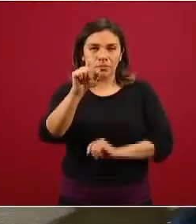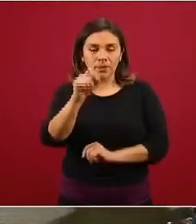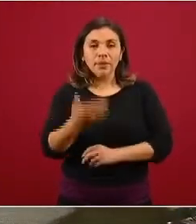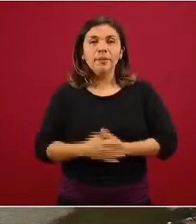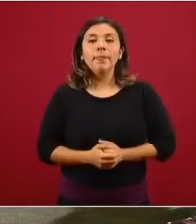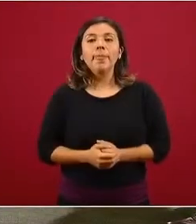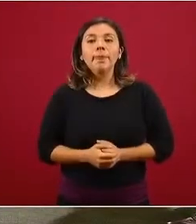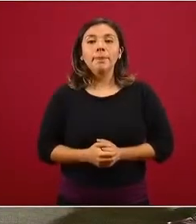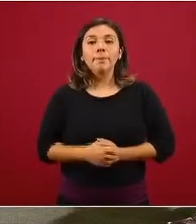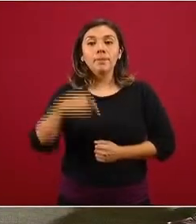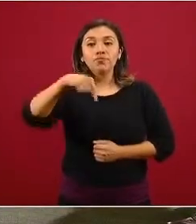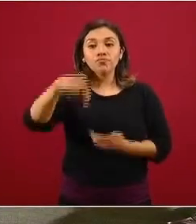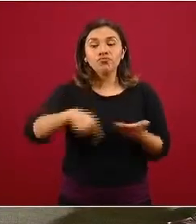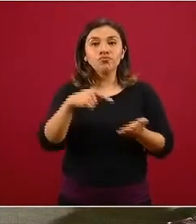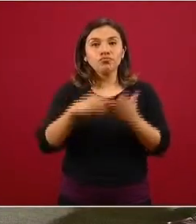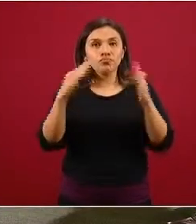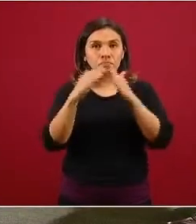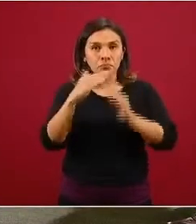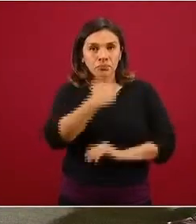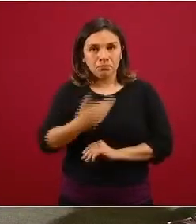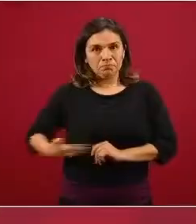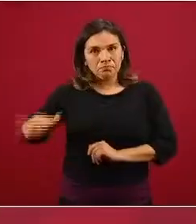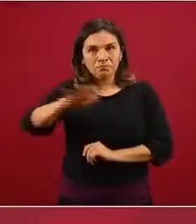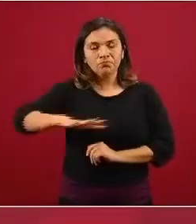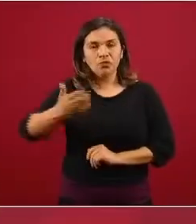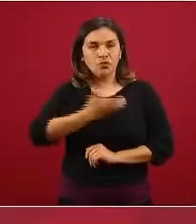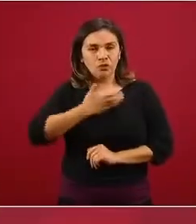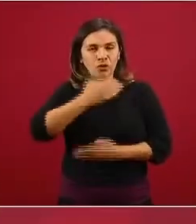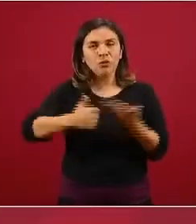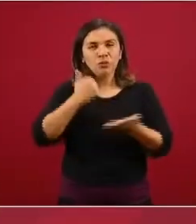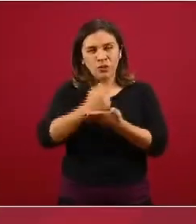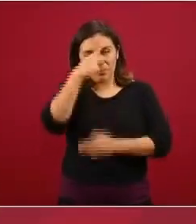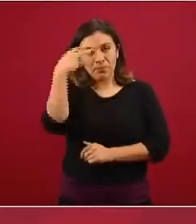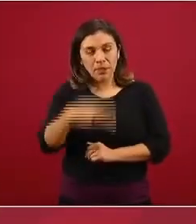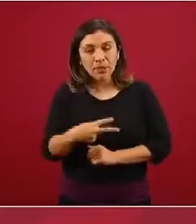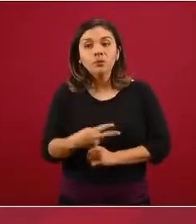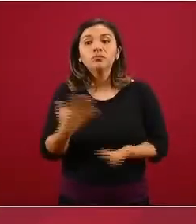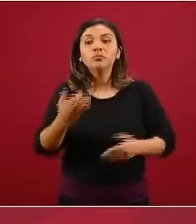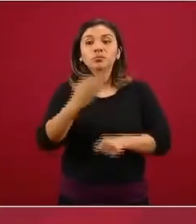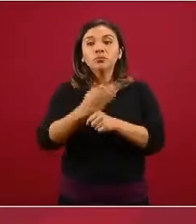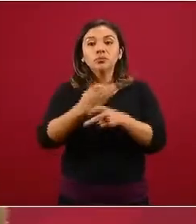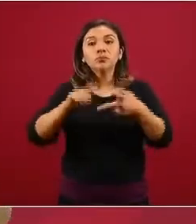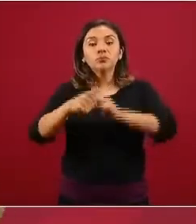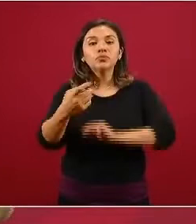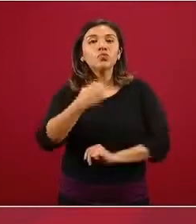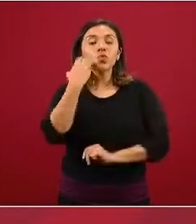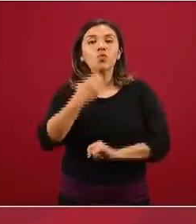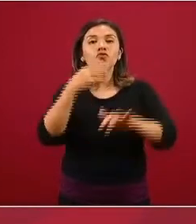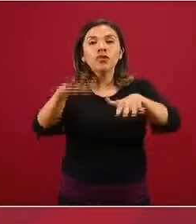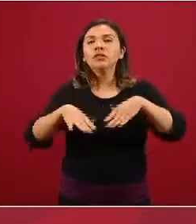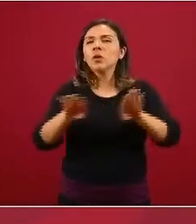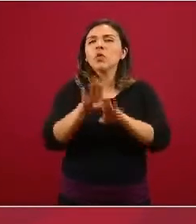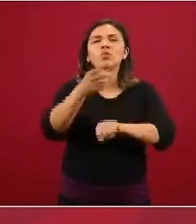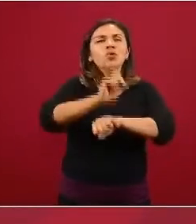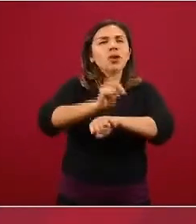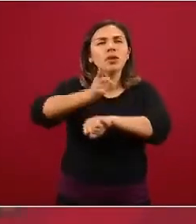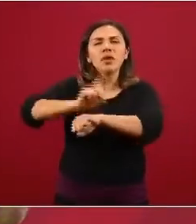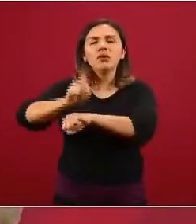2020. Estamos en el Palacio Nacional de México, en la Ciudad de México. Vamos a iniciar la conferencia de prensa